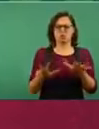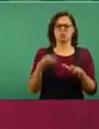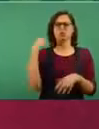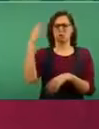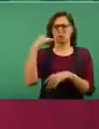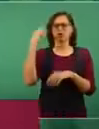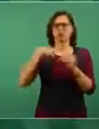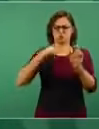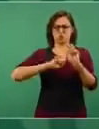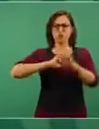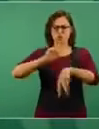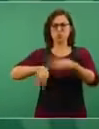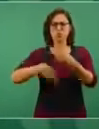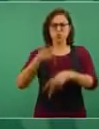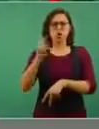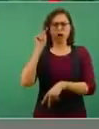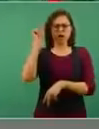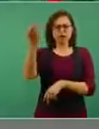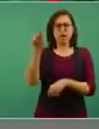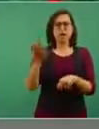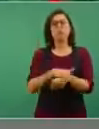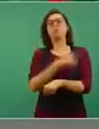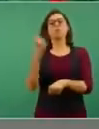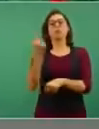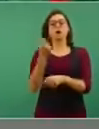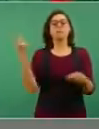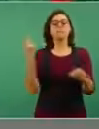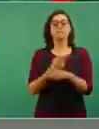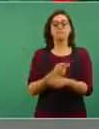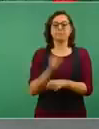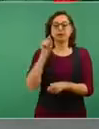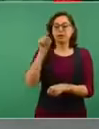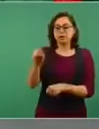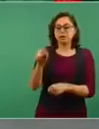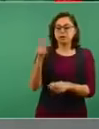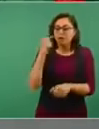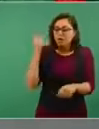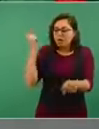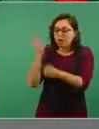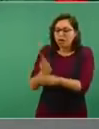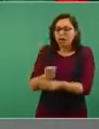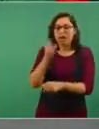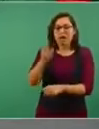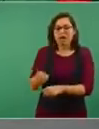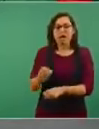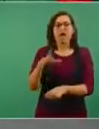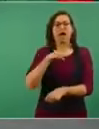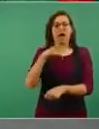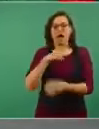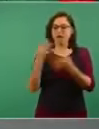marzo, porque descubrimos un campo petrolero en Tabasco.